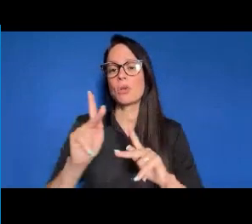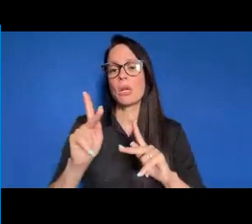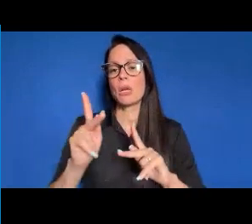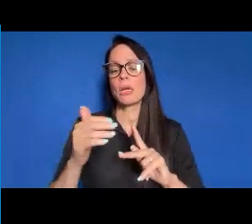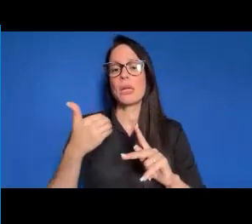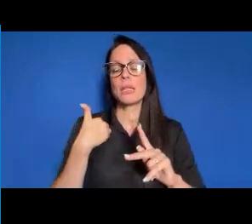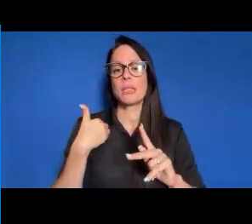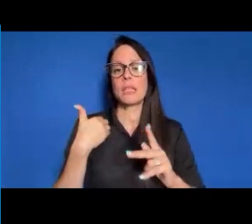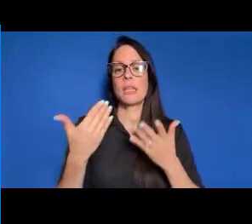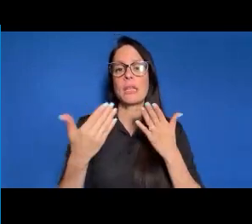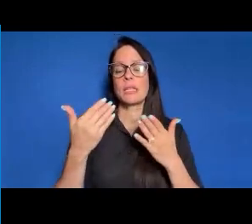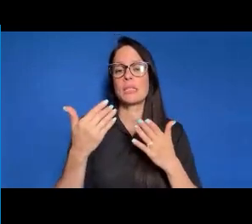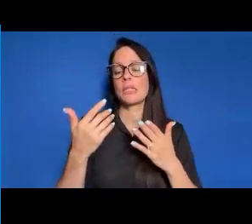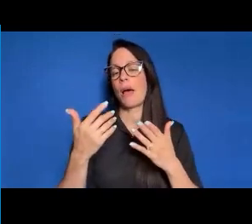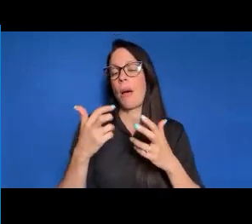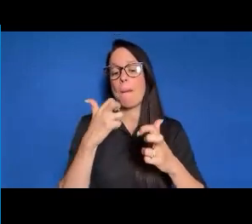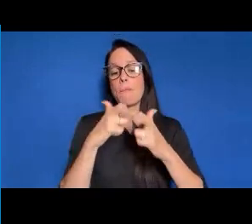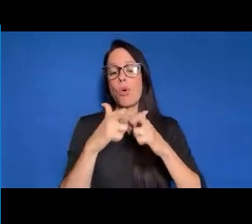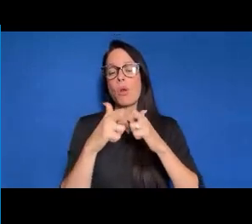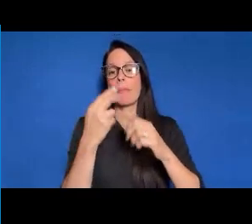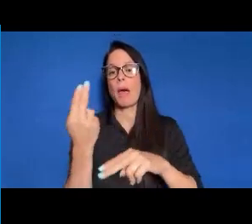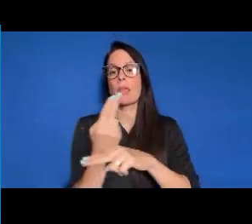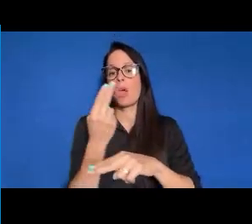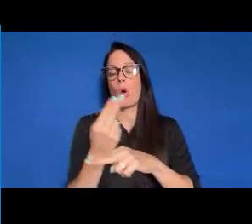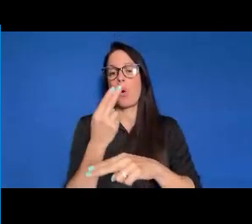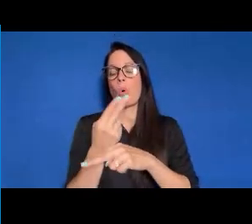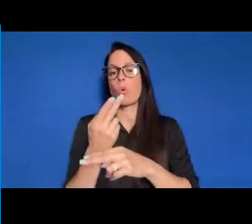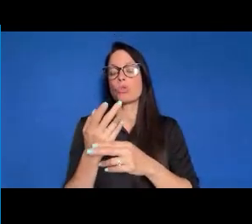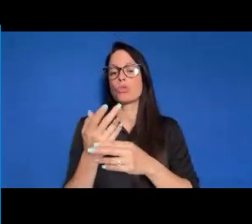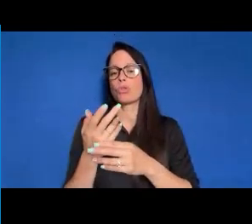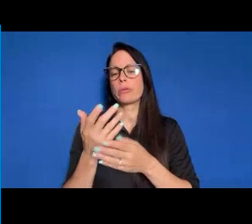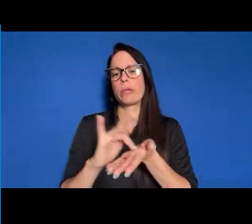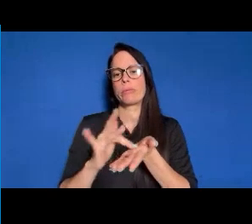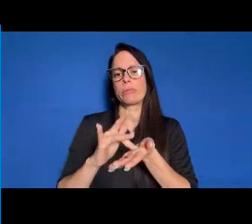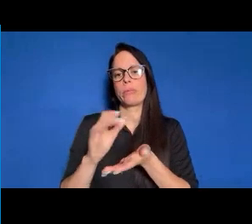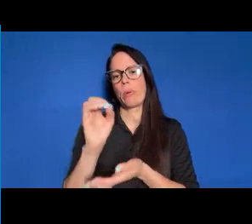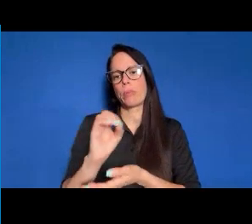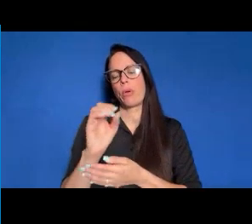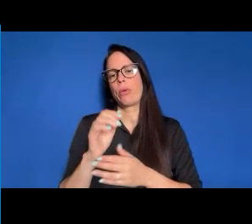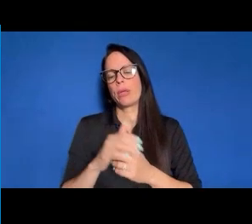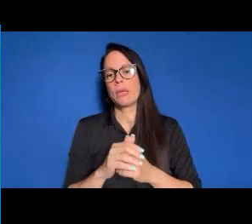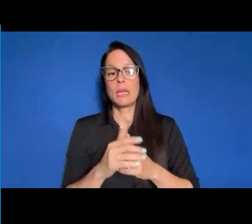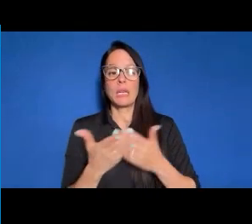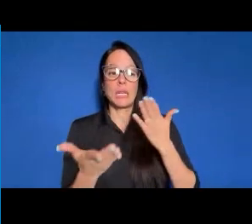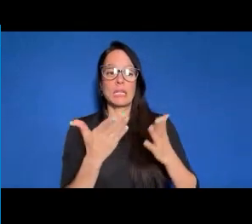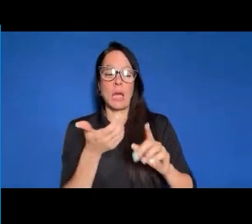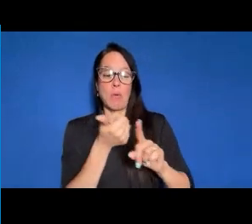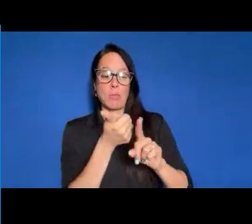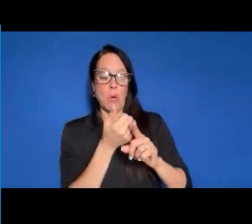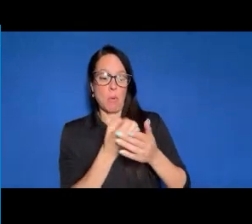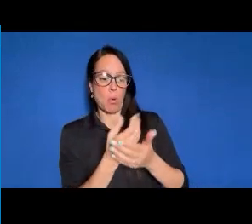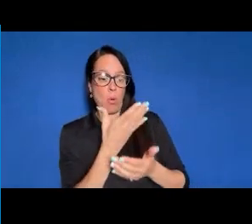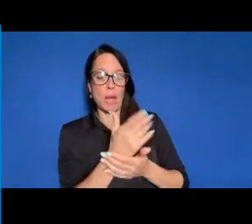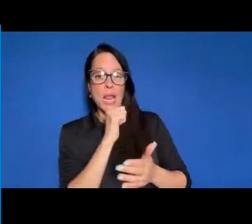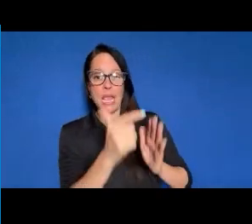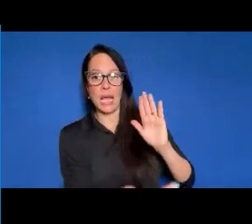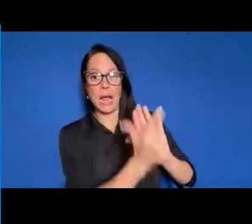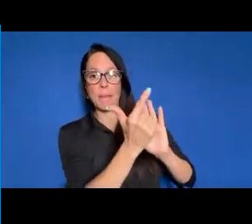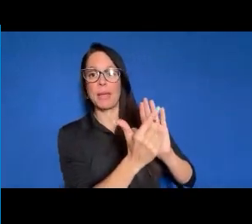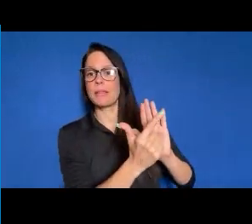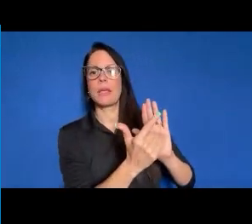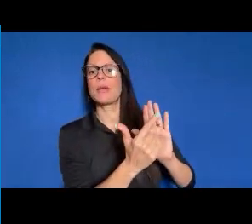uso de sustancias, ¿verdad?, legales, pues puedan tratar de adquirirlas en un mercado ilegal por no poderlas accesar